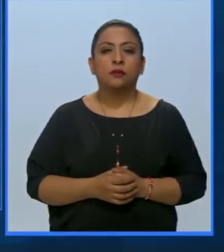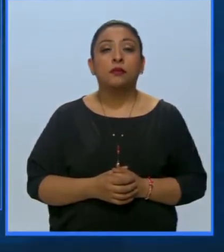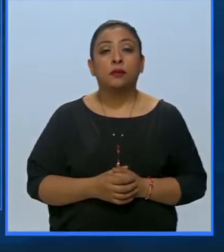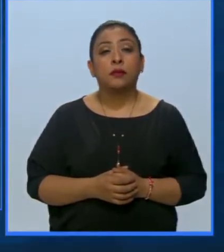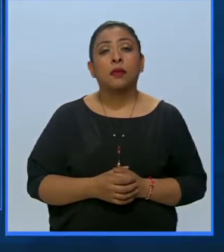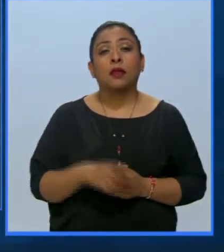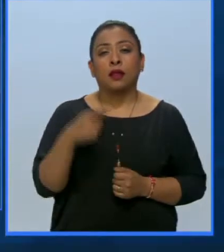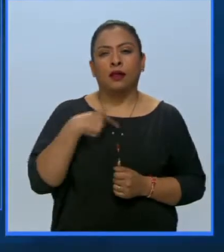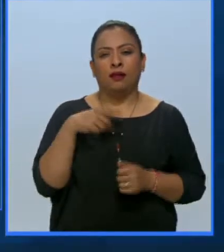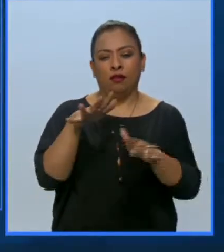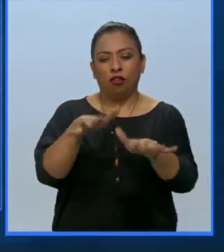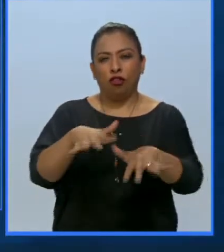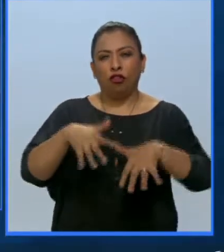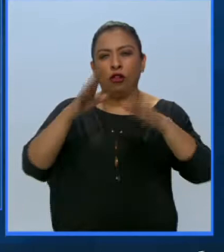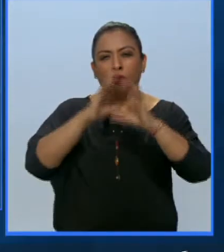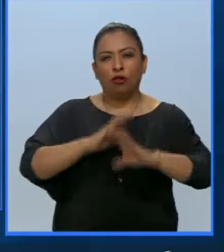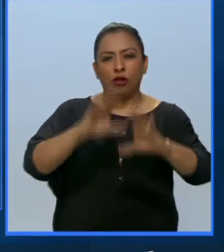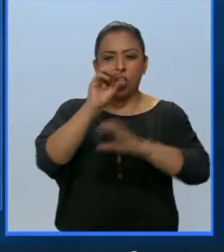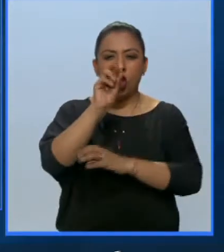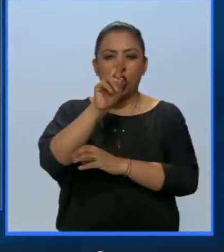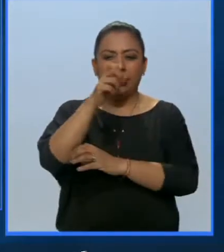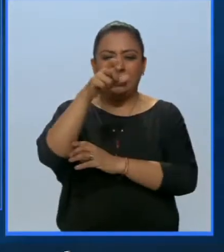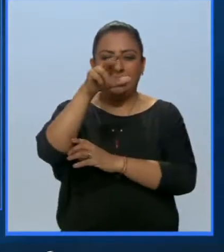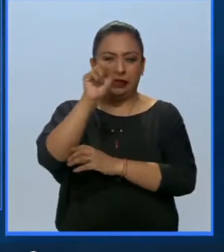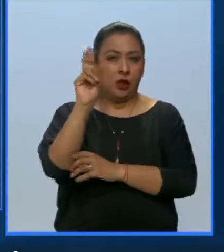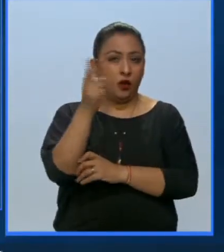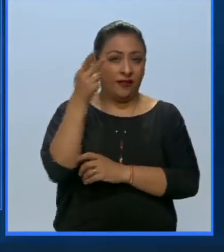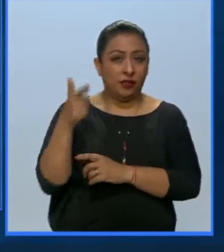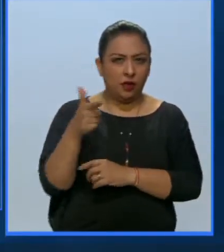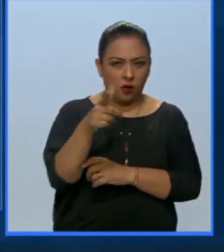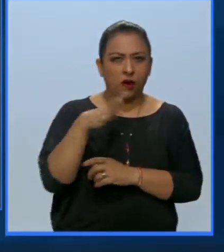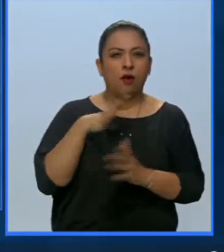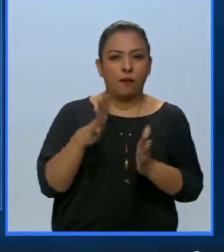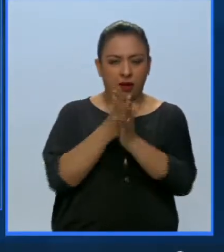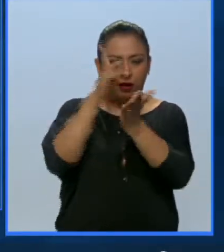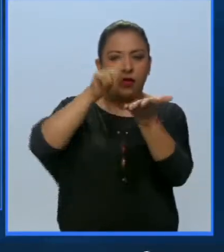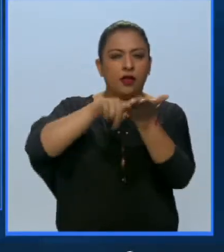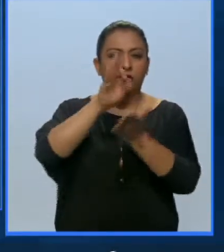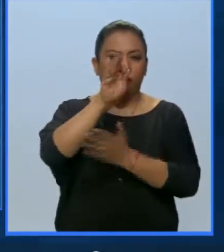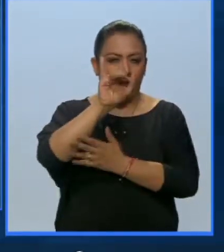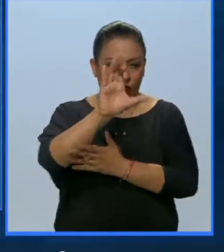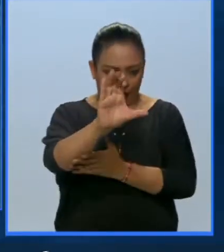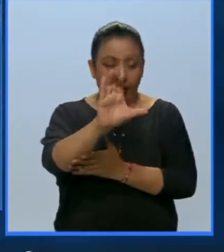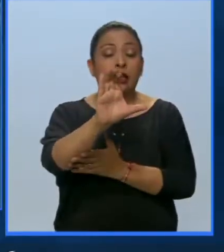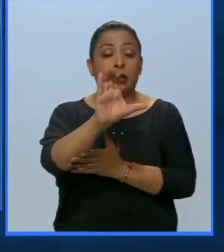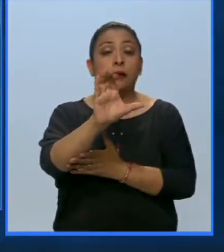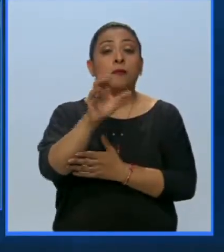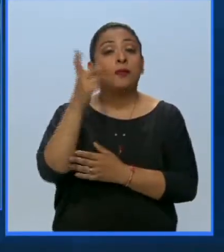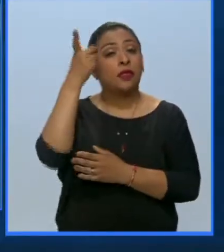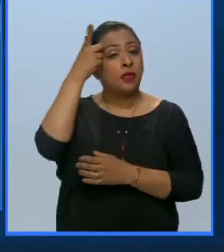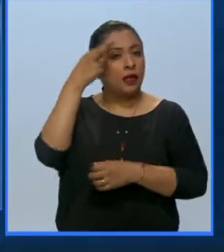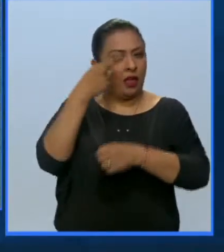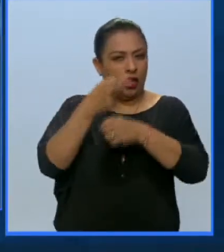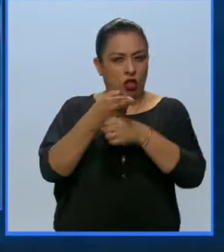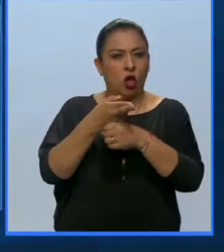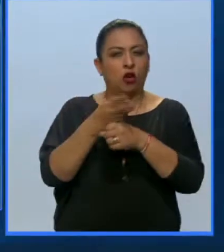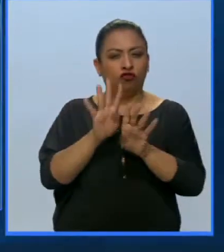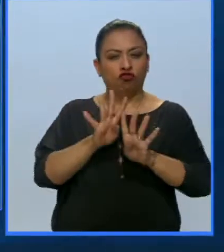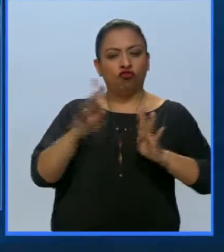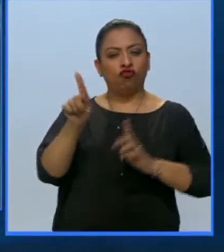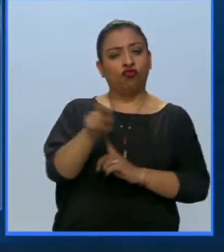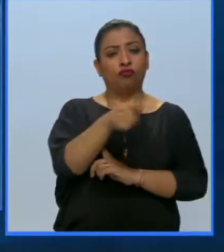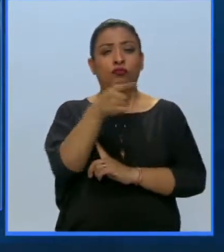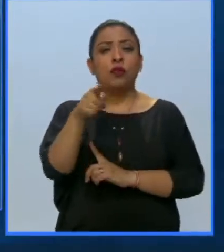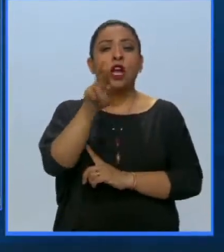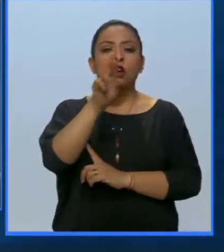Para el concierto de la Orquesta Sinfónica de la Universidad de Guanajuato, que participa en el Festival Internacional Cervantino, su director concertador, Roberto